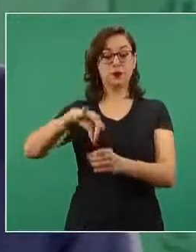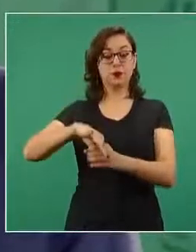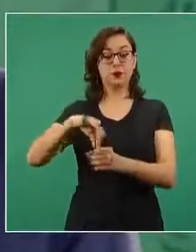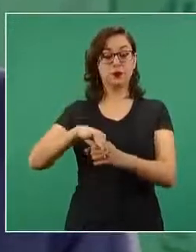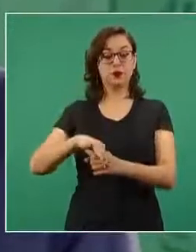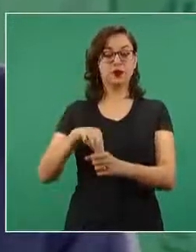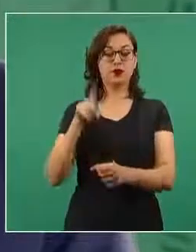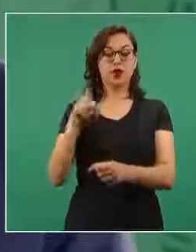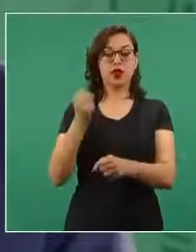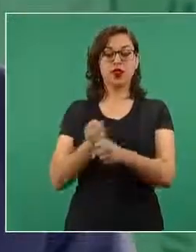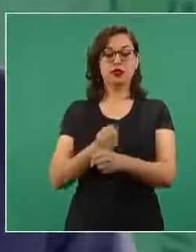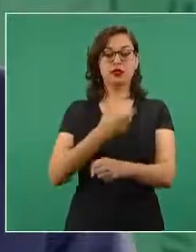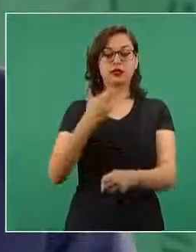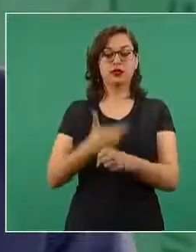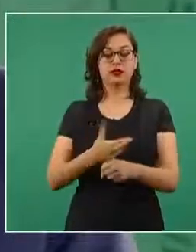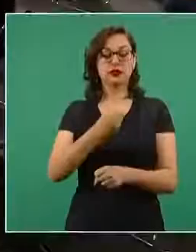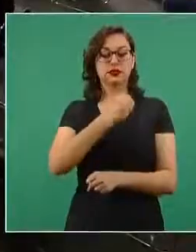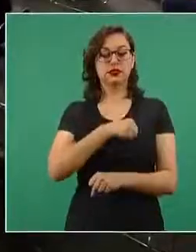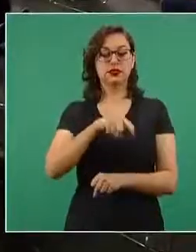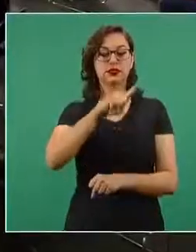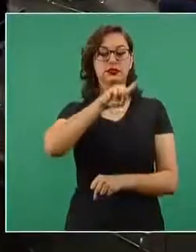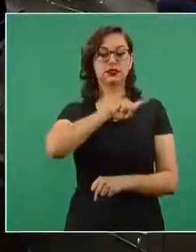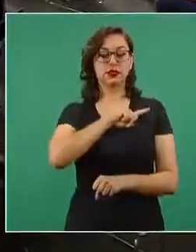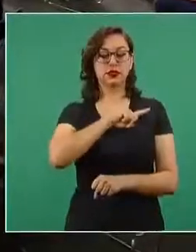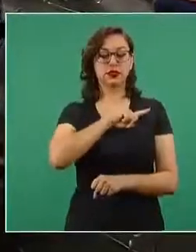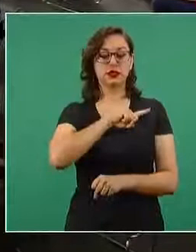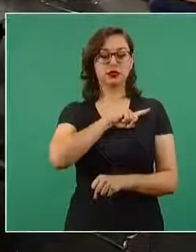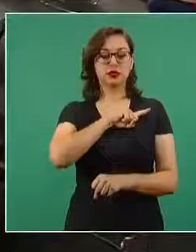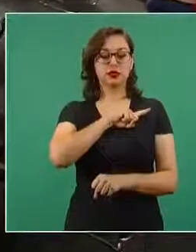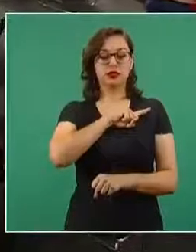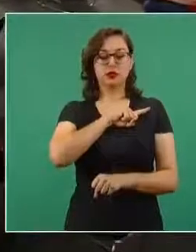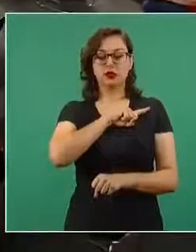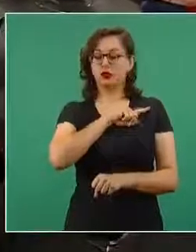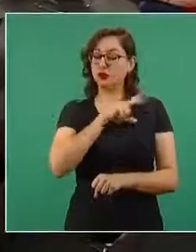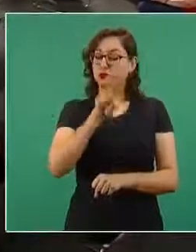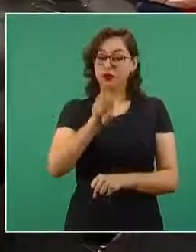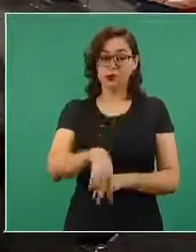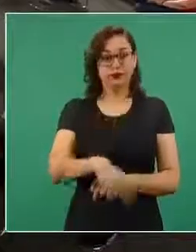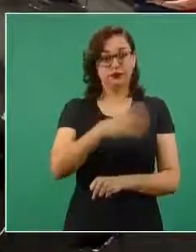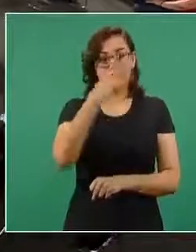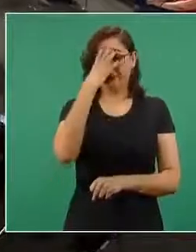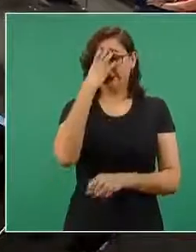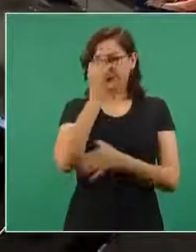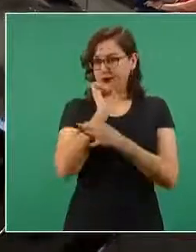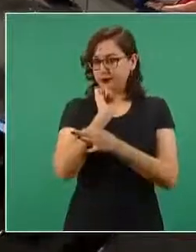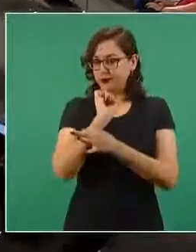el secretario de Salud, que fue hasta vergonzoso,